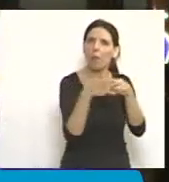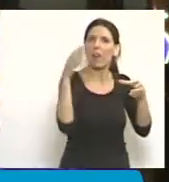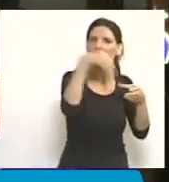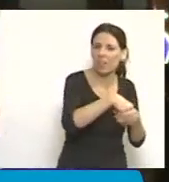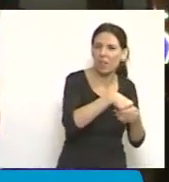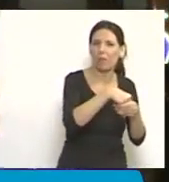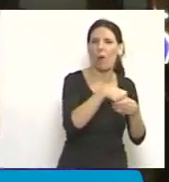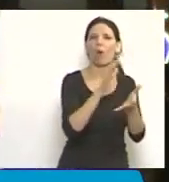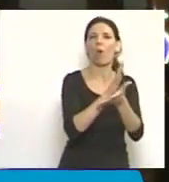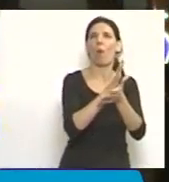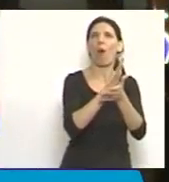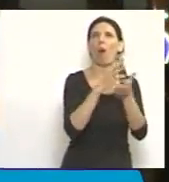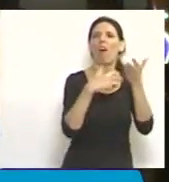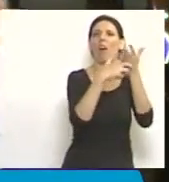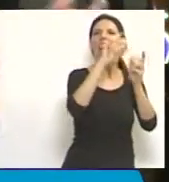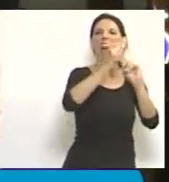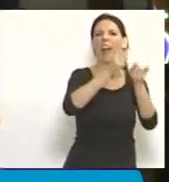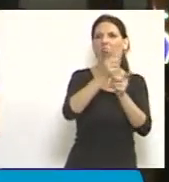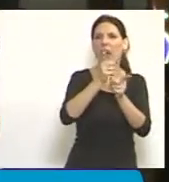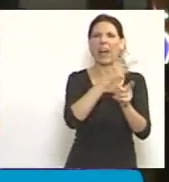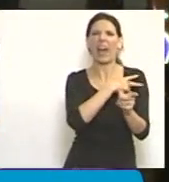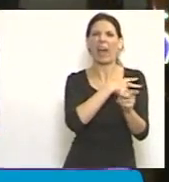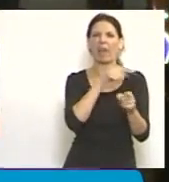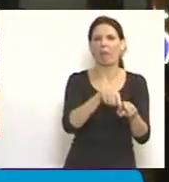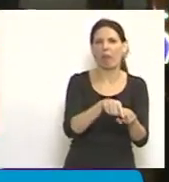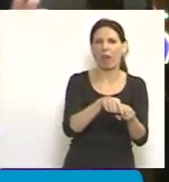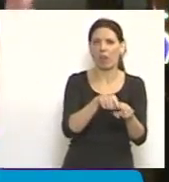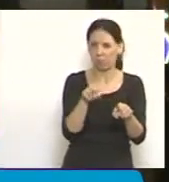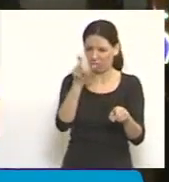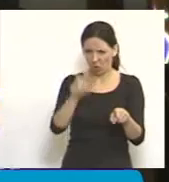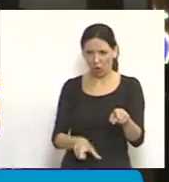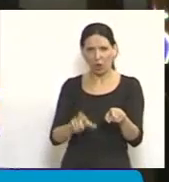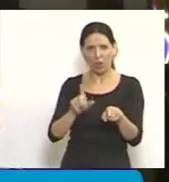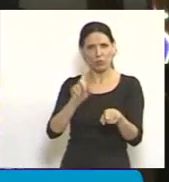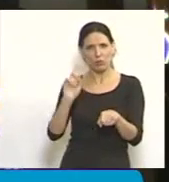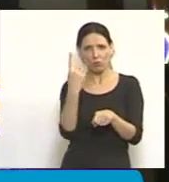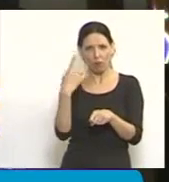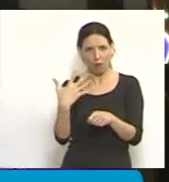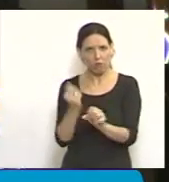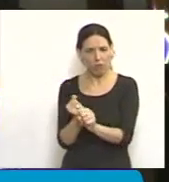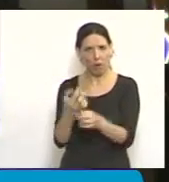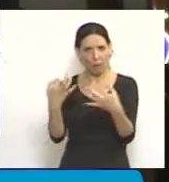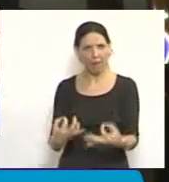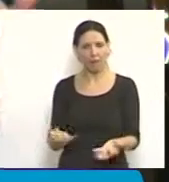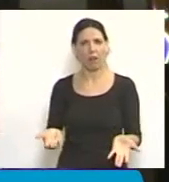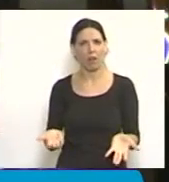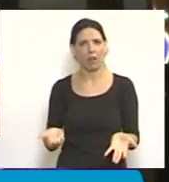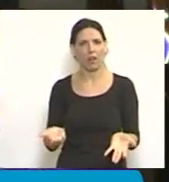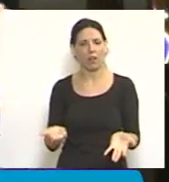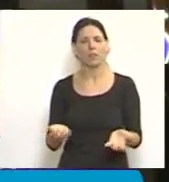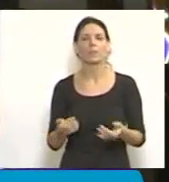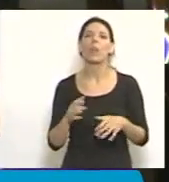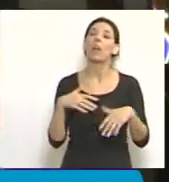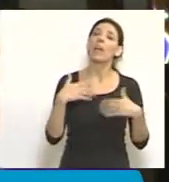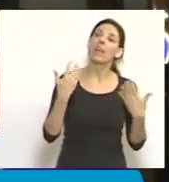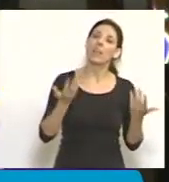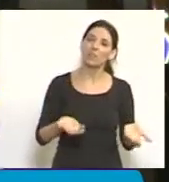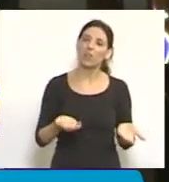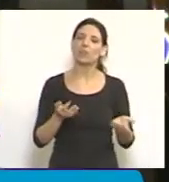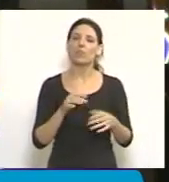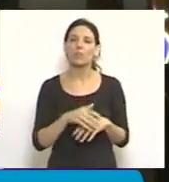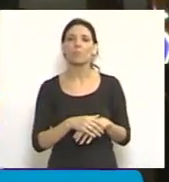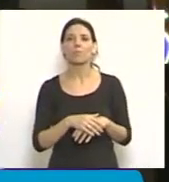sometiéndolos, dejando de que la tarea sea individual y sometiéndolos a la obligación de trabajar en un equipo de fiscales, inclusive con fiscales de